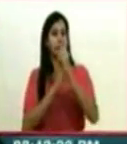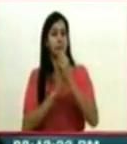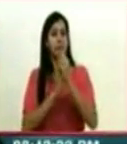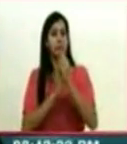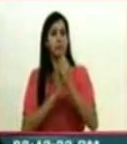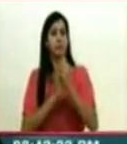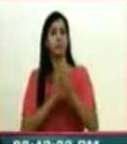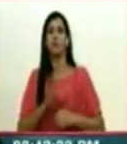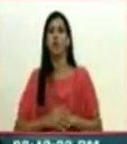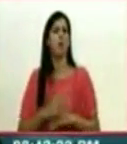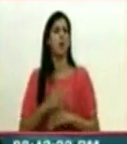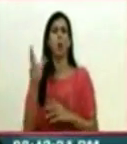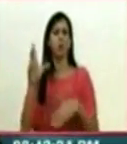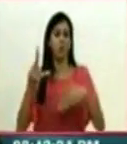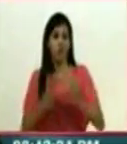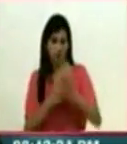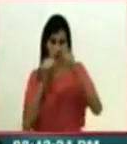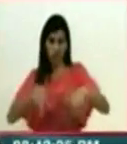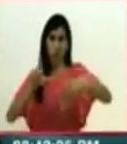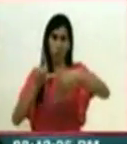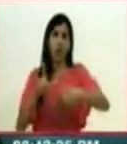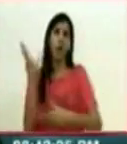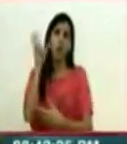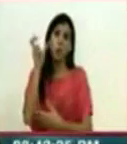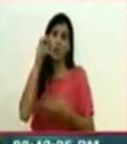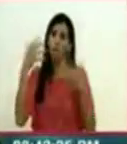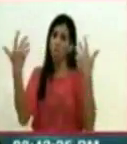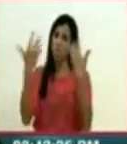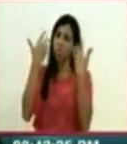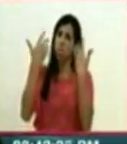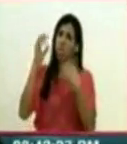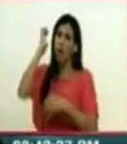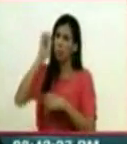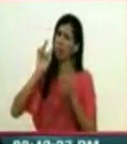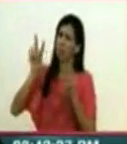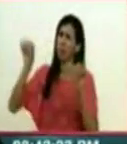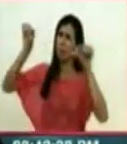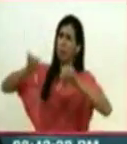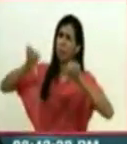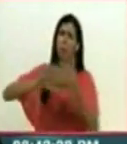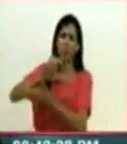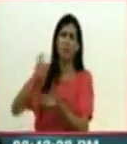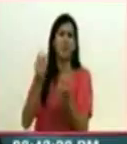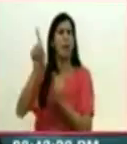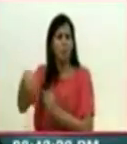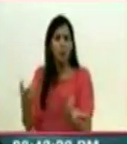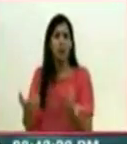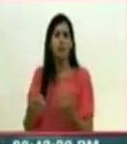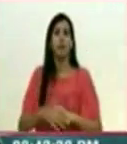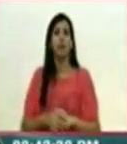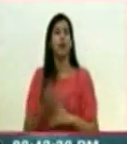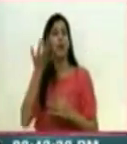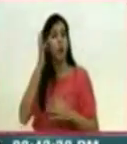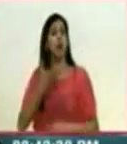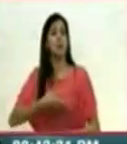seguir escuchando las recetas de una Europa estancada y sumida en la crisis. Una crisis sistémica de la cual quizás España